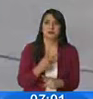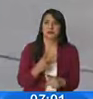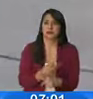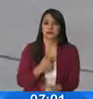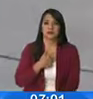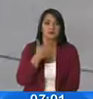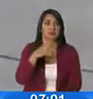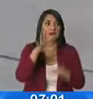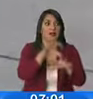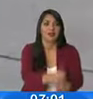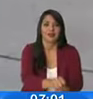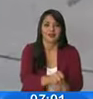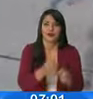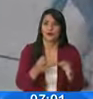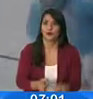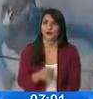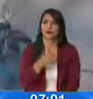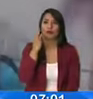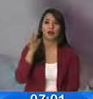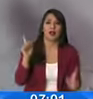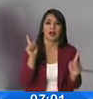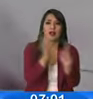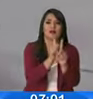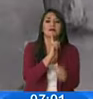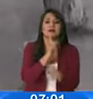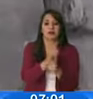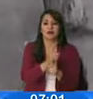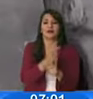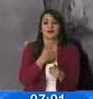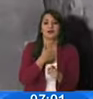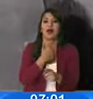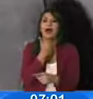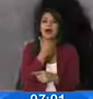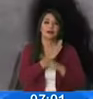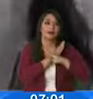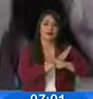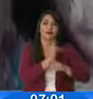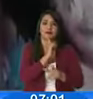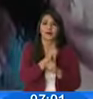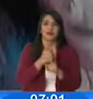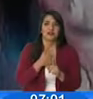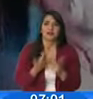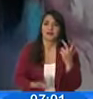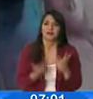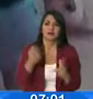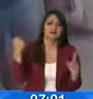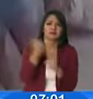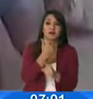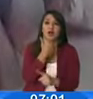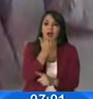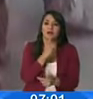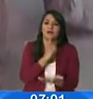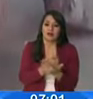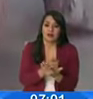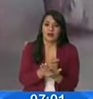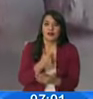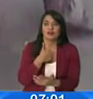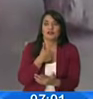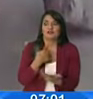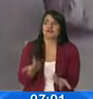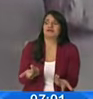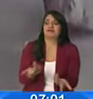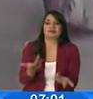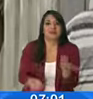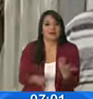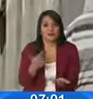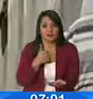pensó capturarlo en ese instante. Me arriesgué porque sé algo de defenderme. Si yo le hubiera dado un mal golpe o alguna cosa, pues yo era más criminal que el